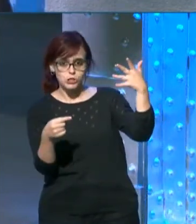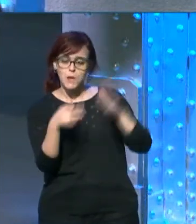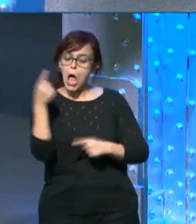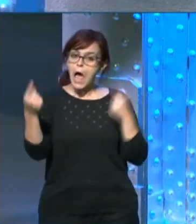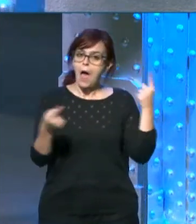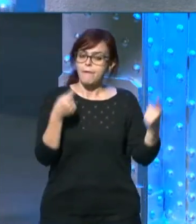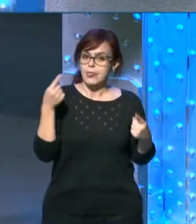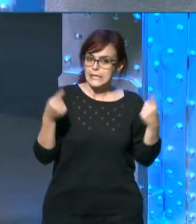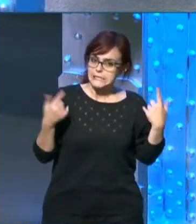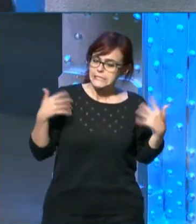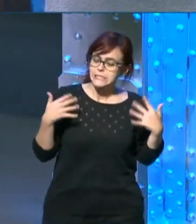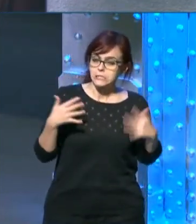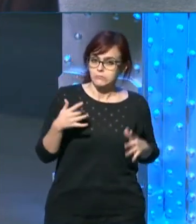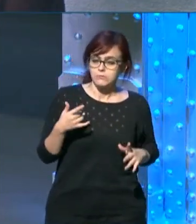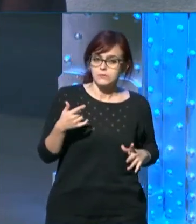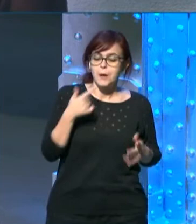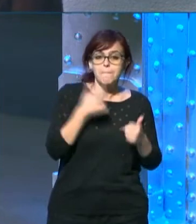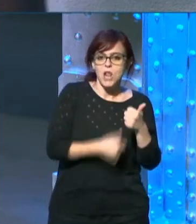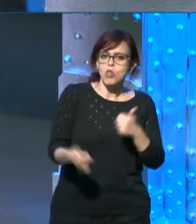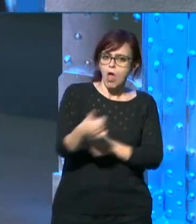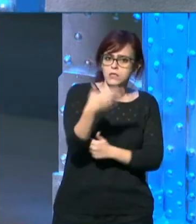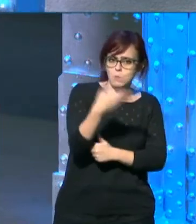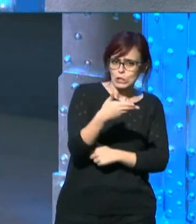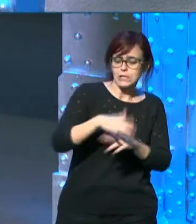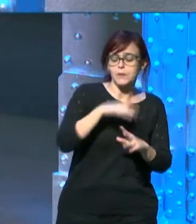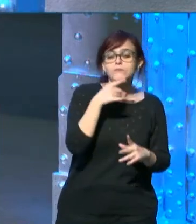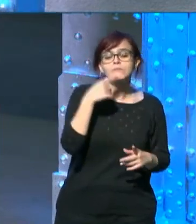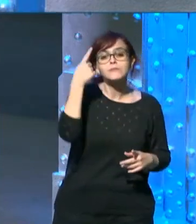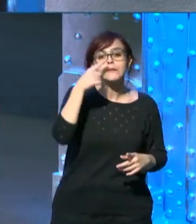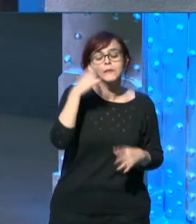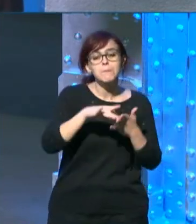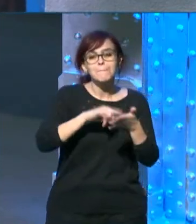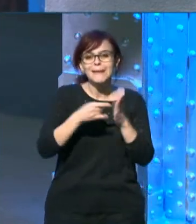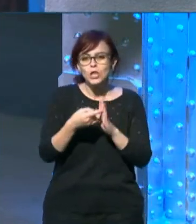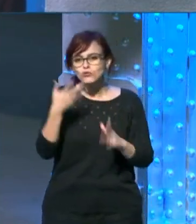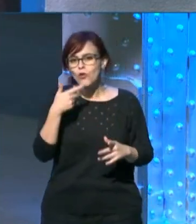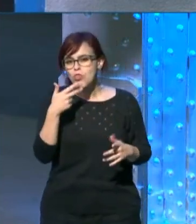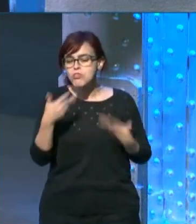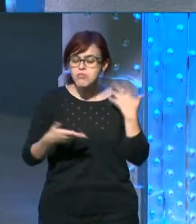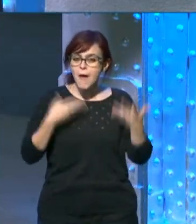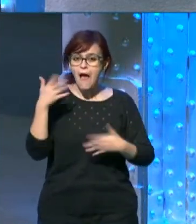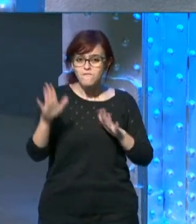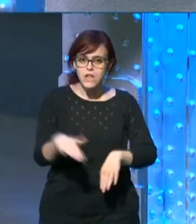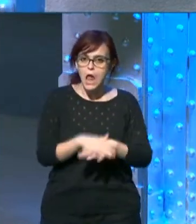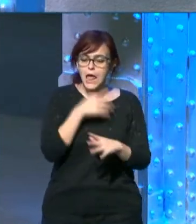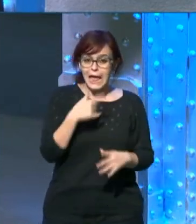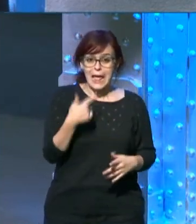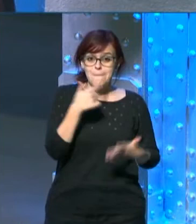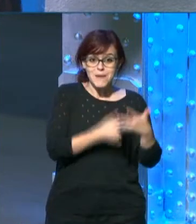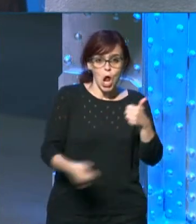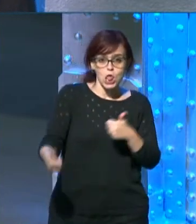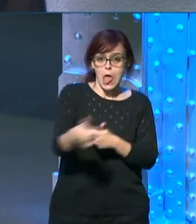trivial, y después de mucho tiempo trabajando con estos métodos y con diferentes equipos, es de las tareas más duras que hay.